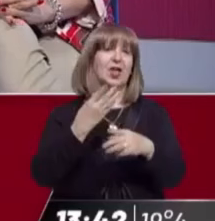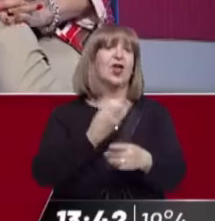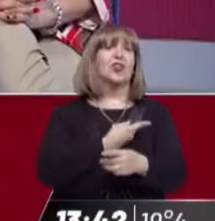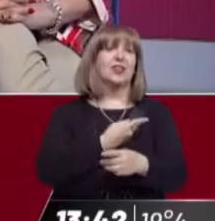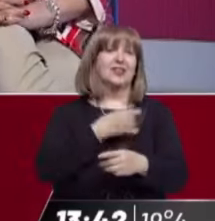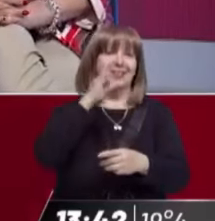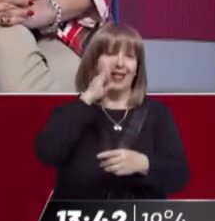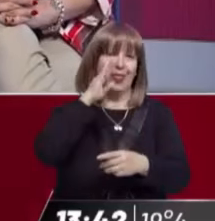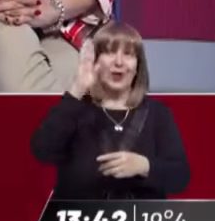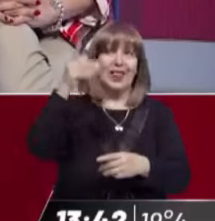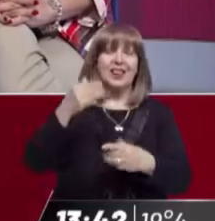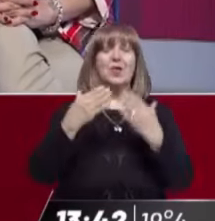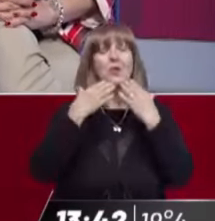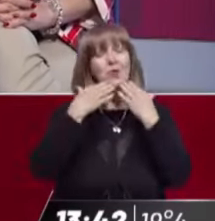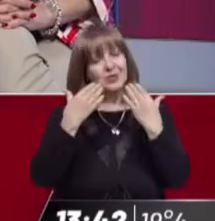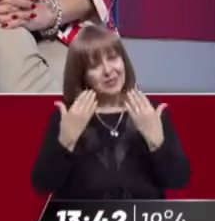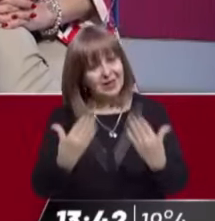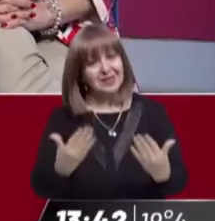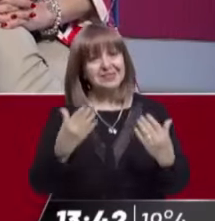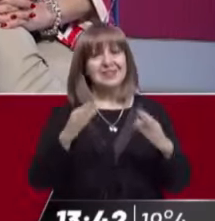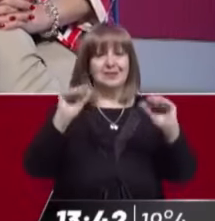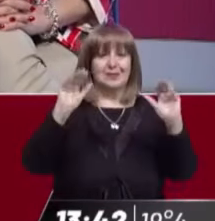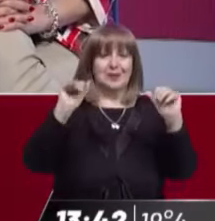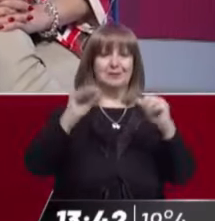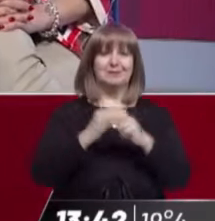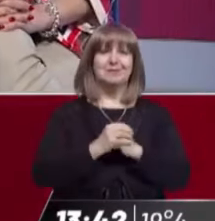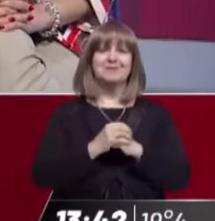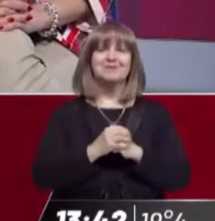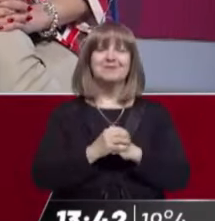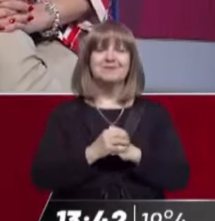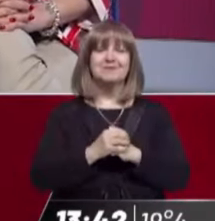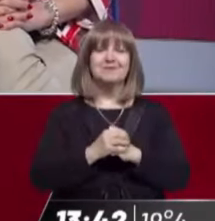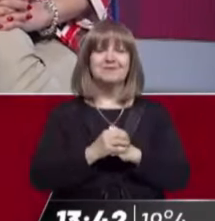Unidos. Gracias como siempre, Adrián. Por supuesto. Chau, chau. Gracias a ustedes y muy buen fin de semana.